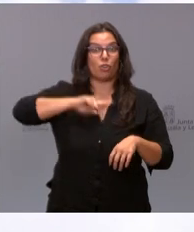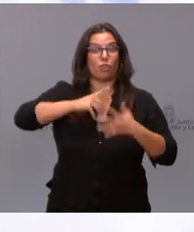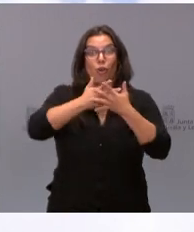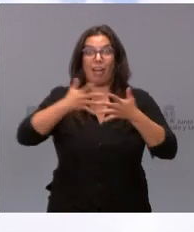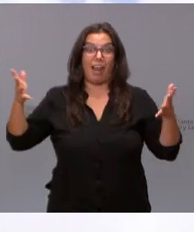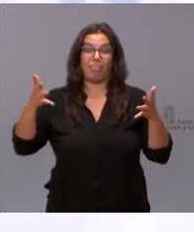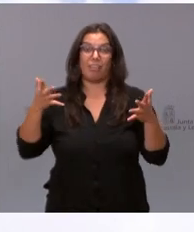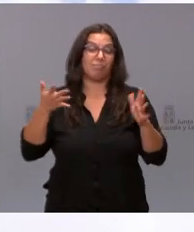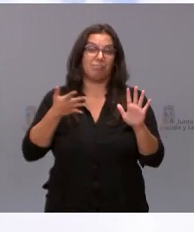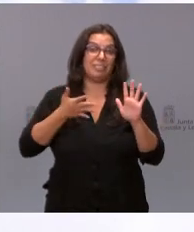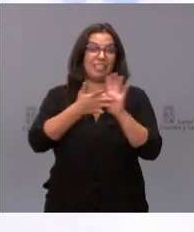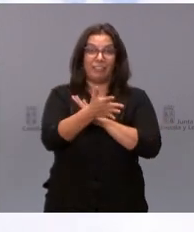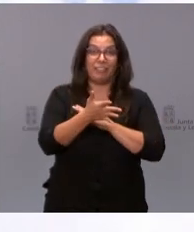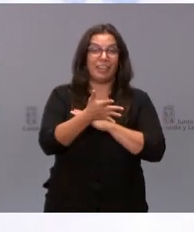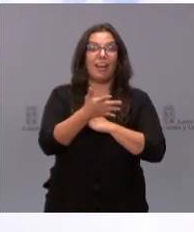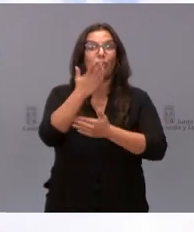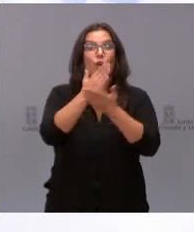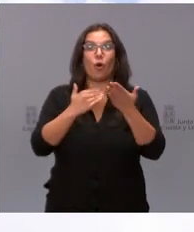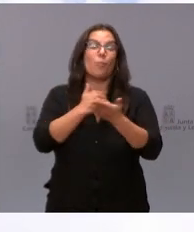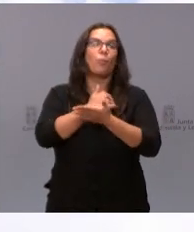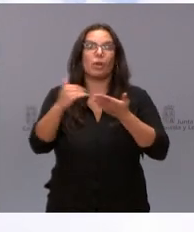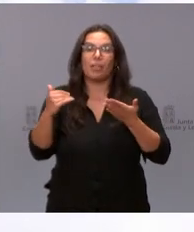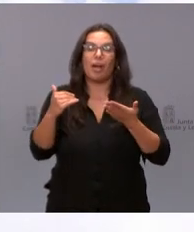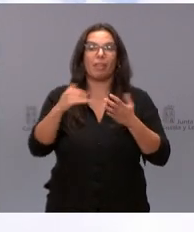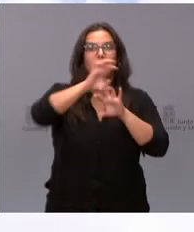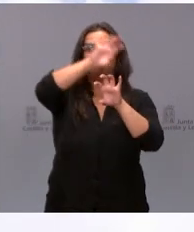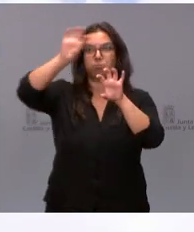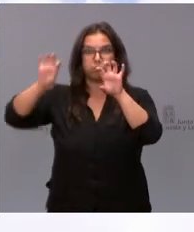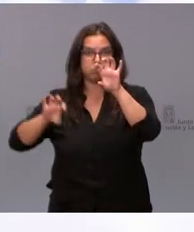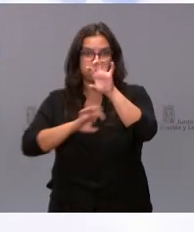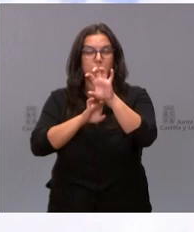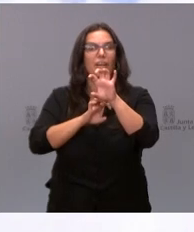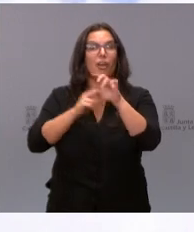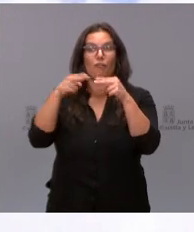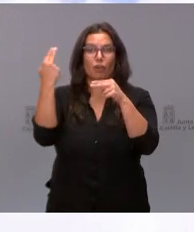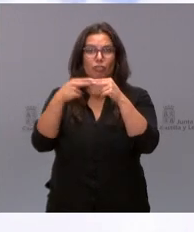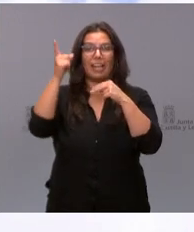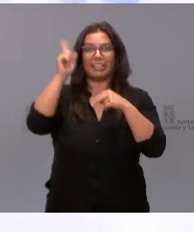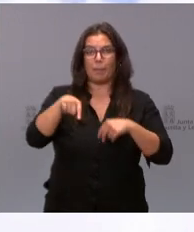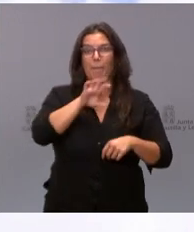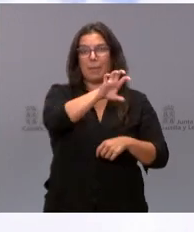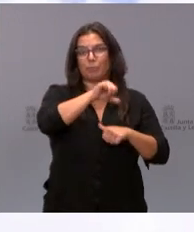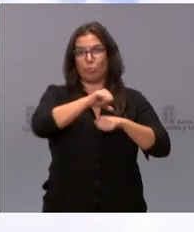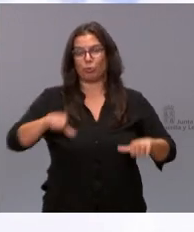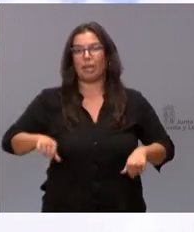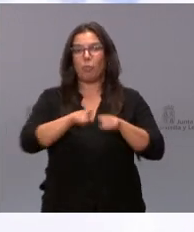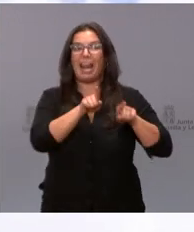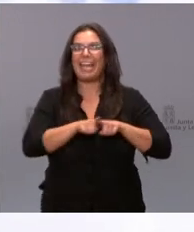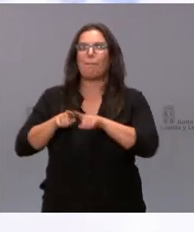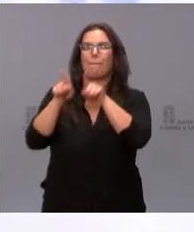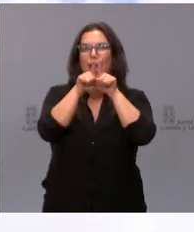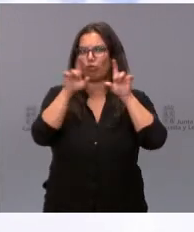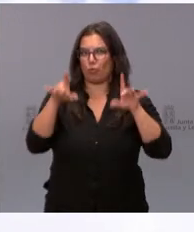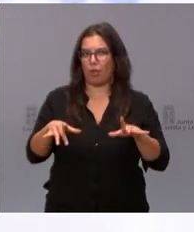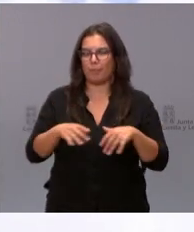seamos hermanos muchas comunidades autónomas incluso de un país como portugal nuestro país hermano yo creo que